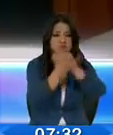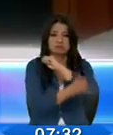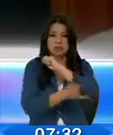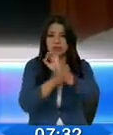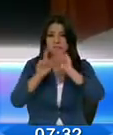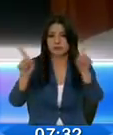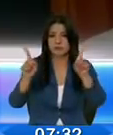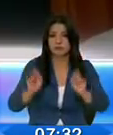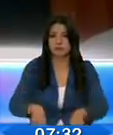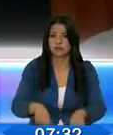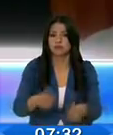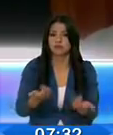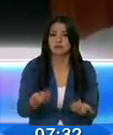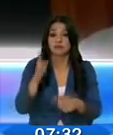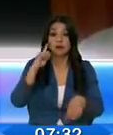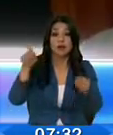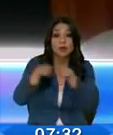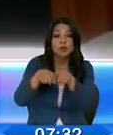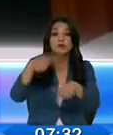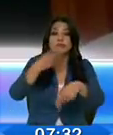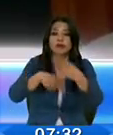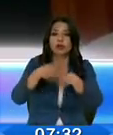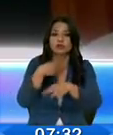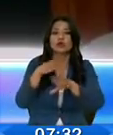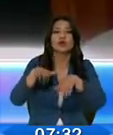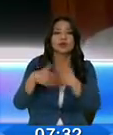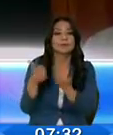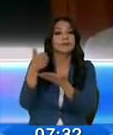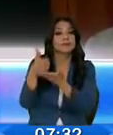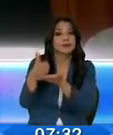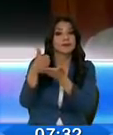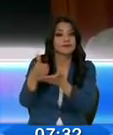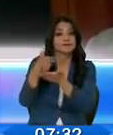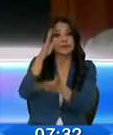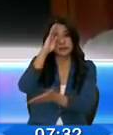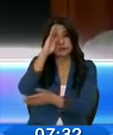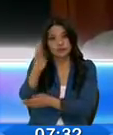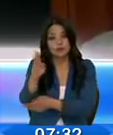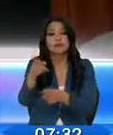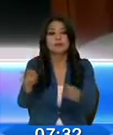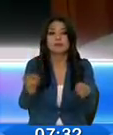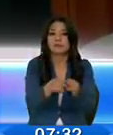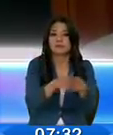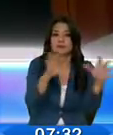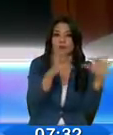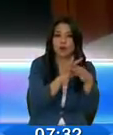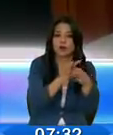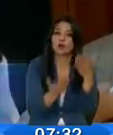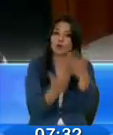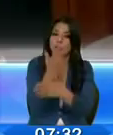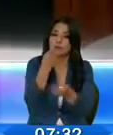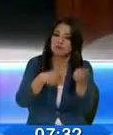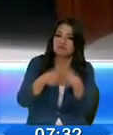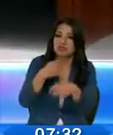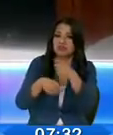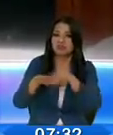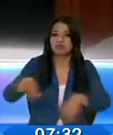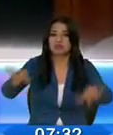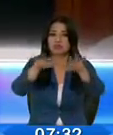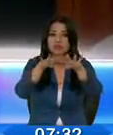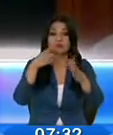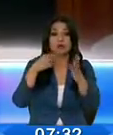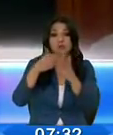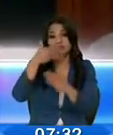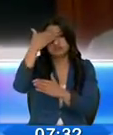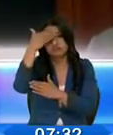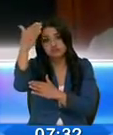producto. Mediante acuerdos comerciales, mediante incentivos directos, y eso lo estamos haciendo de manera conjunta. Nuevos mercados, como lo manifesté, el Medio